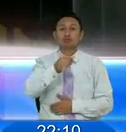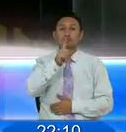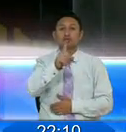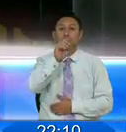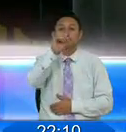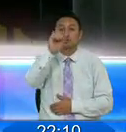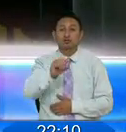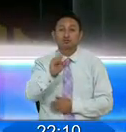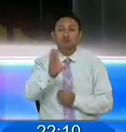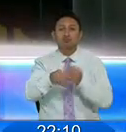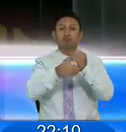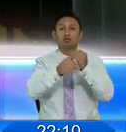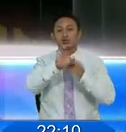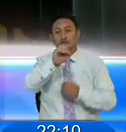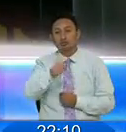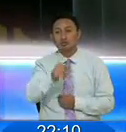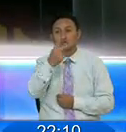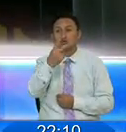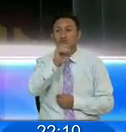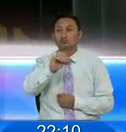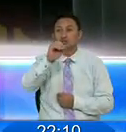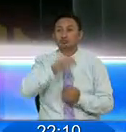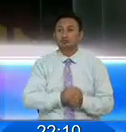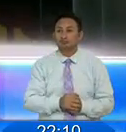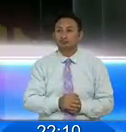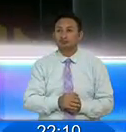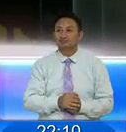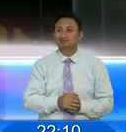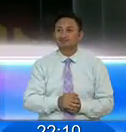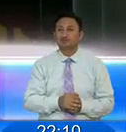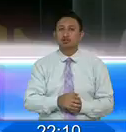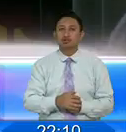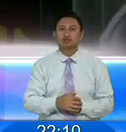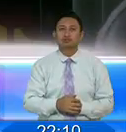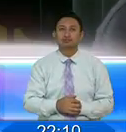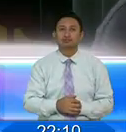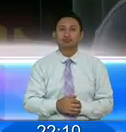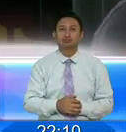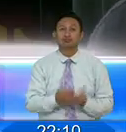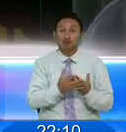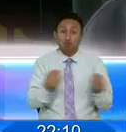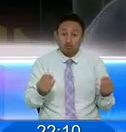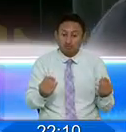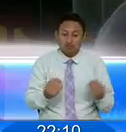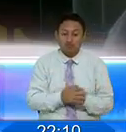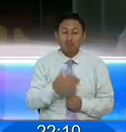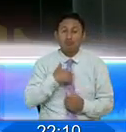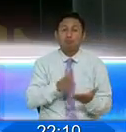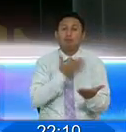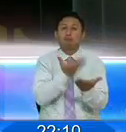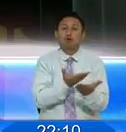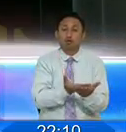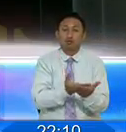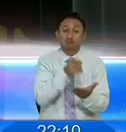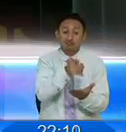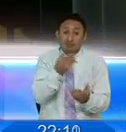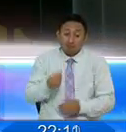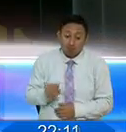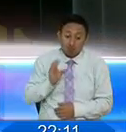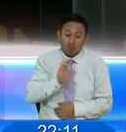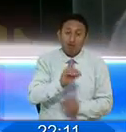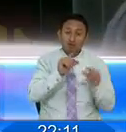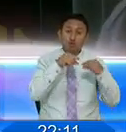adicional 0.2 por ciento nacional que no resuelve absolutamente nada nosotros vamos a plantear que ese aporte los